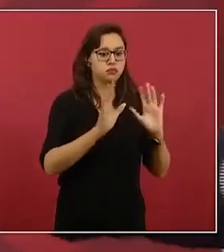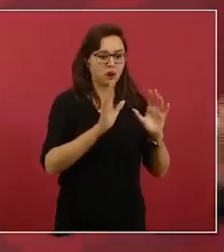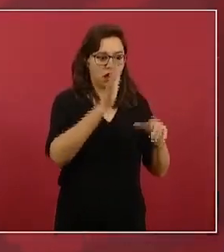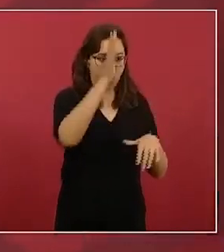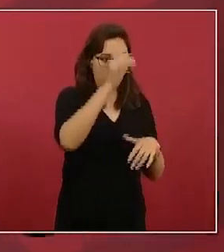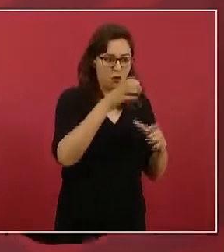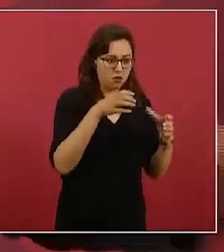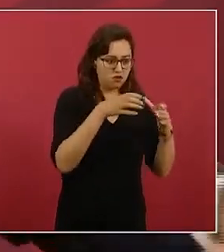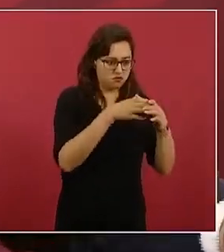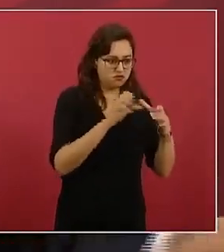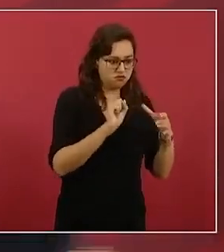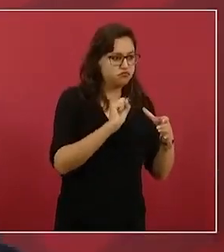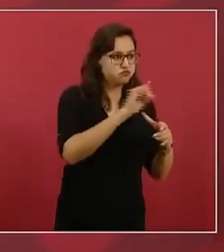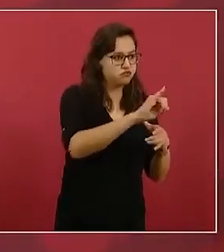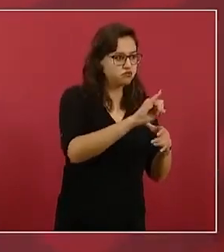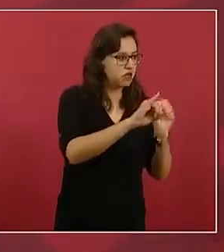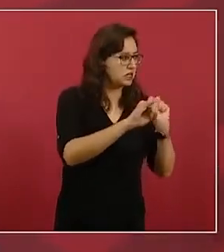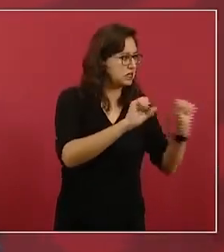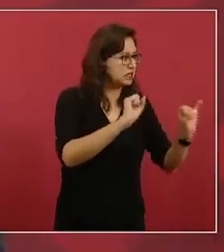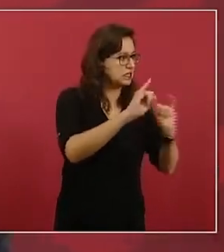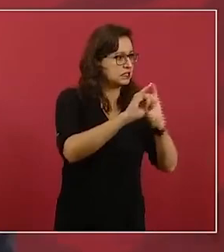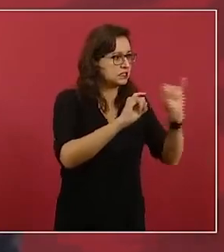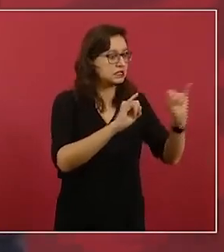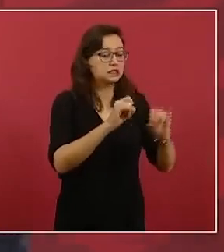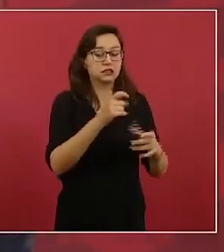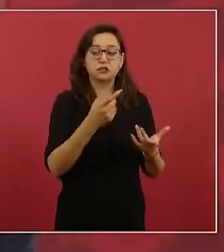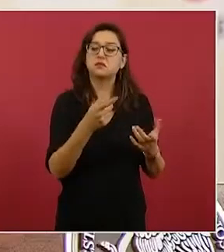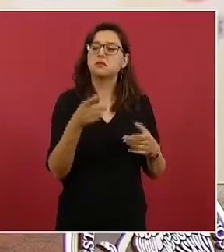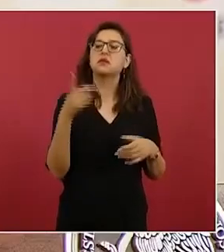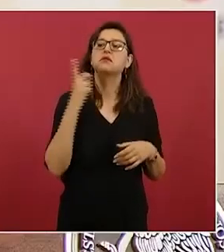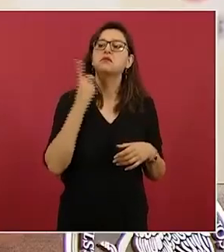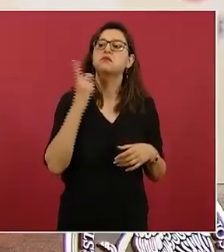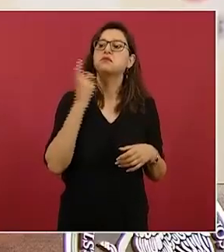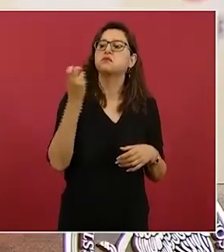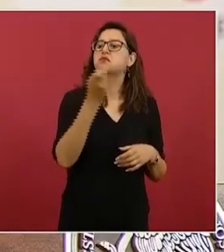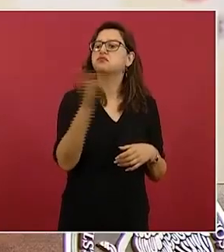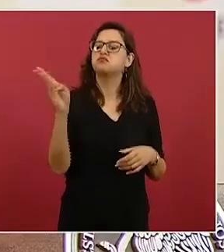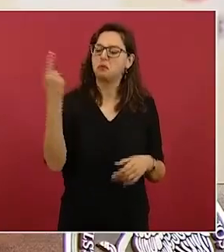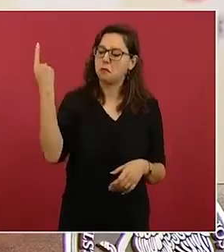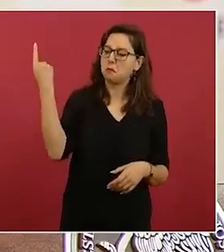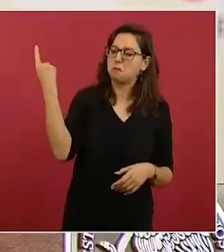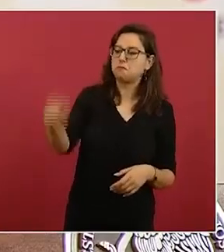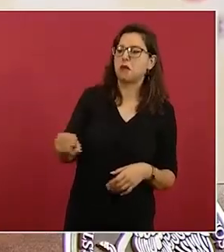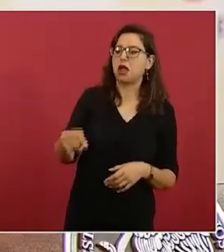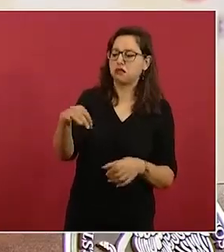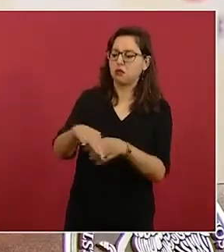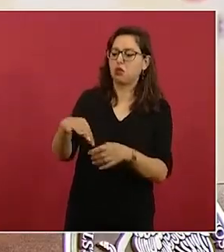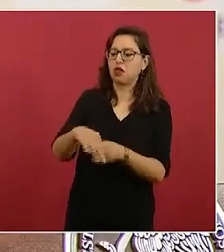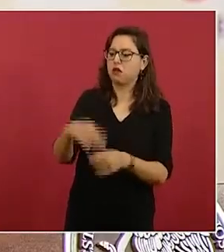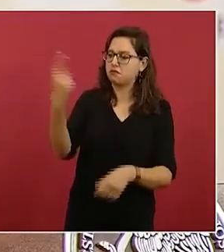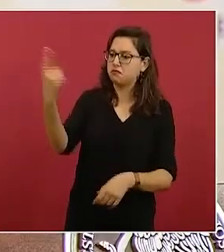ver qué piensa y todos los legisladores, qué opinan.